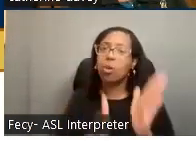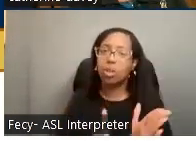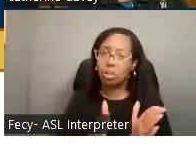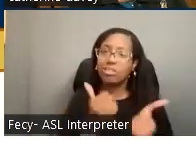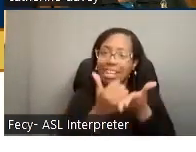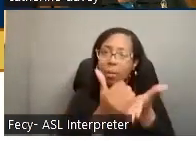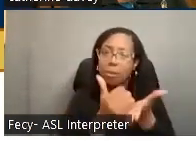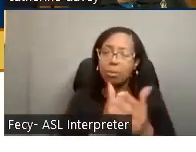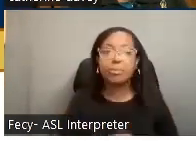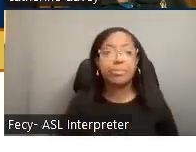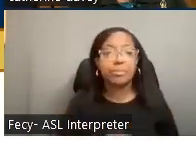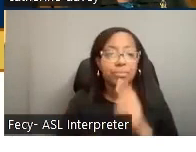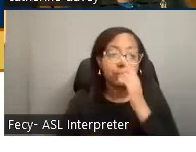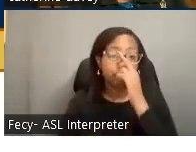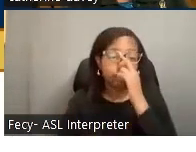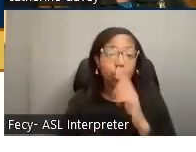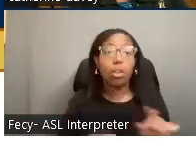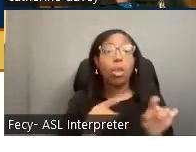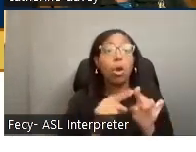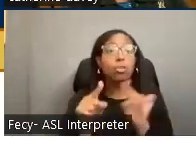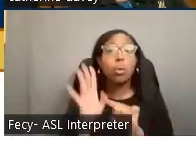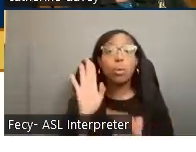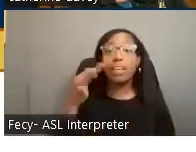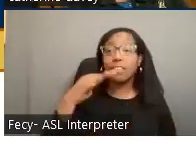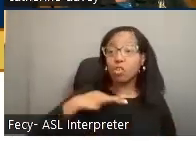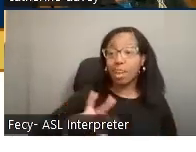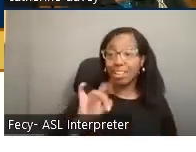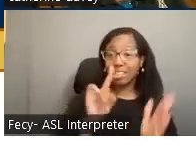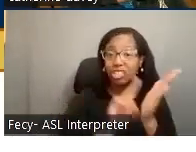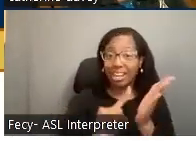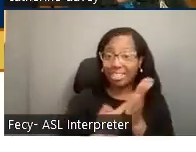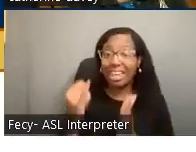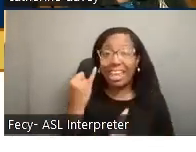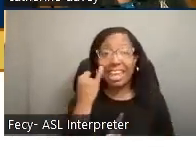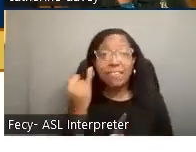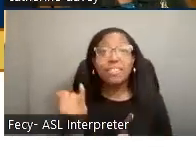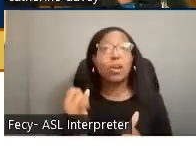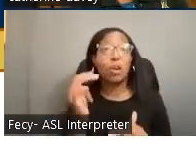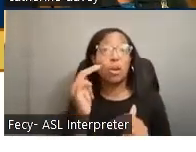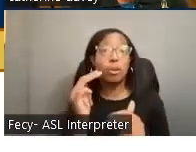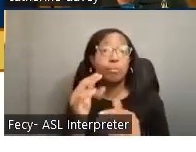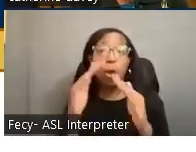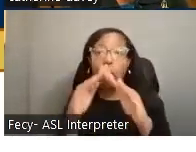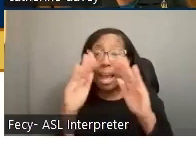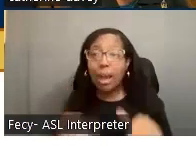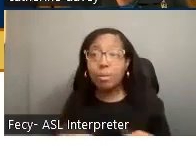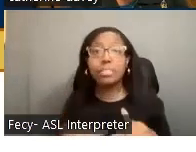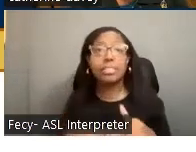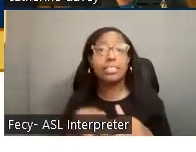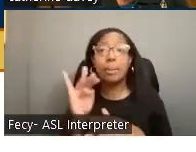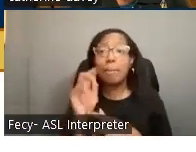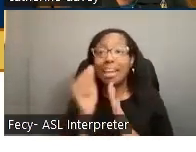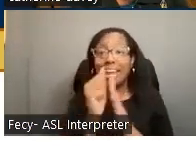un abogado para que lo apoye en este proceso. También la corte necesita saber que